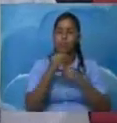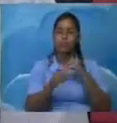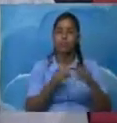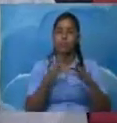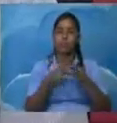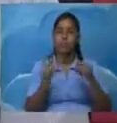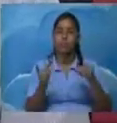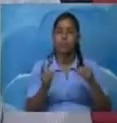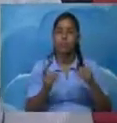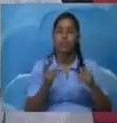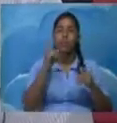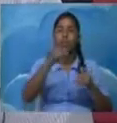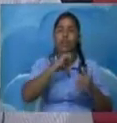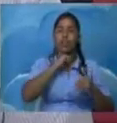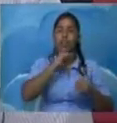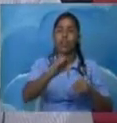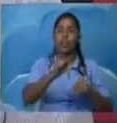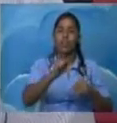tenido como